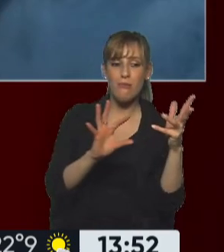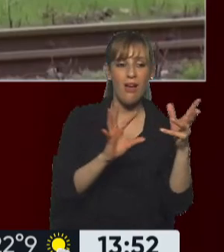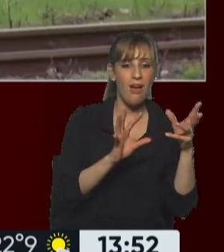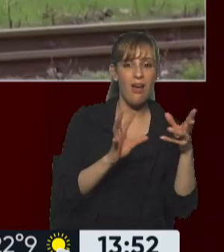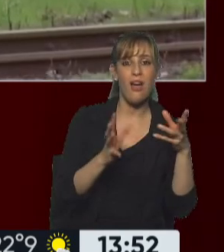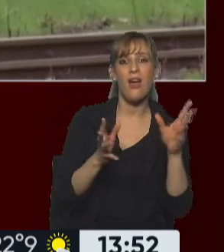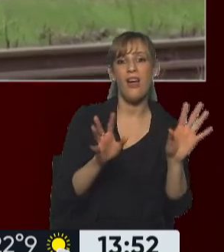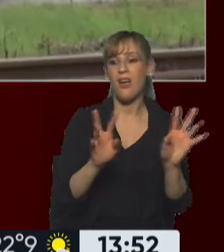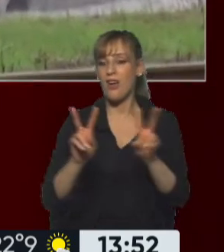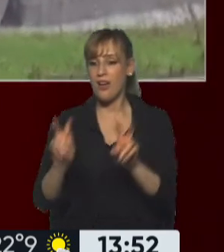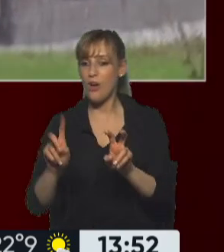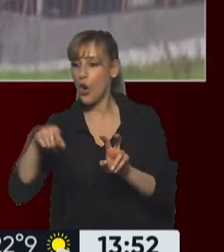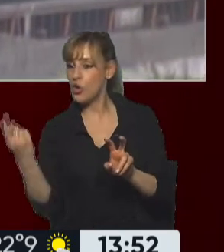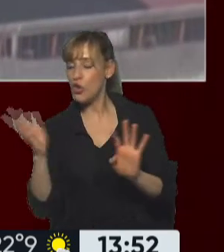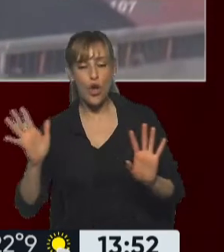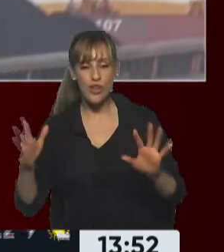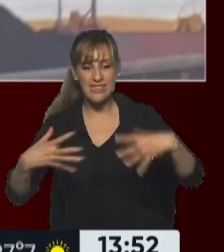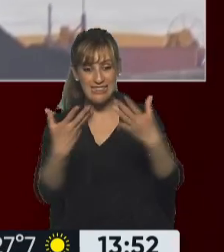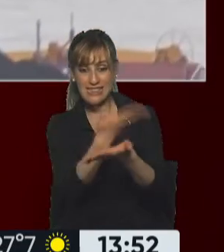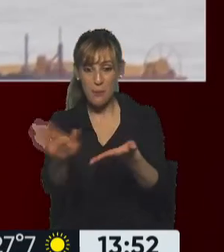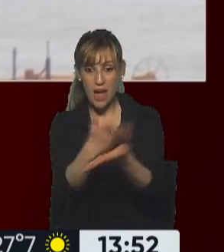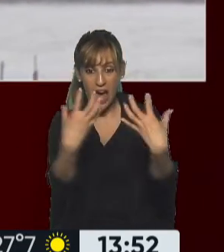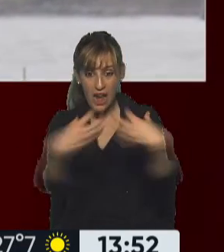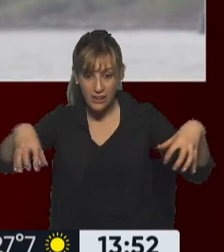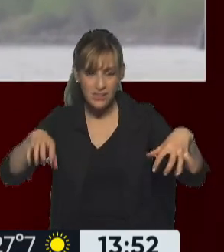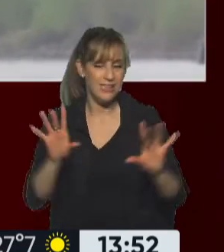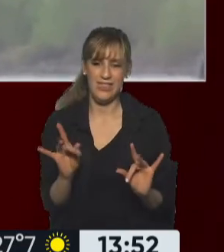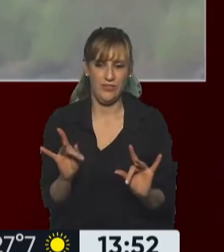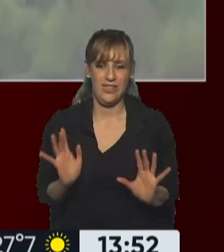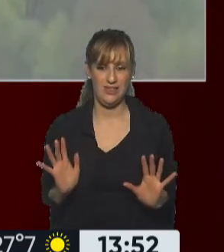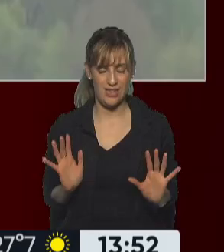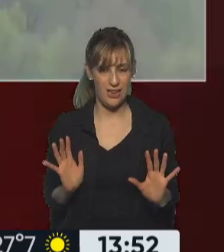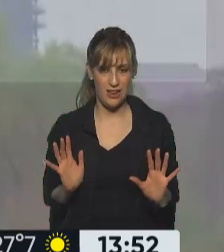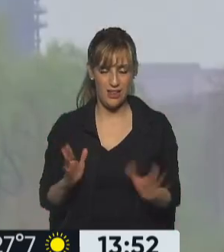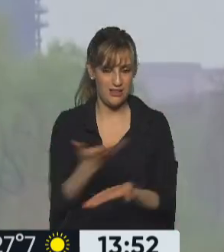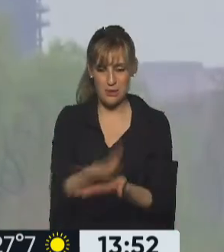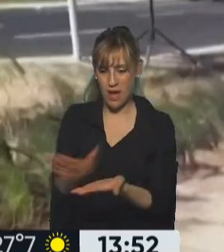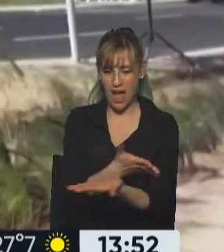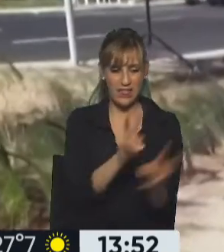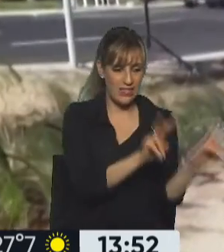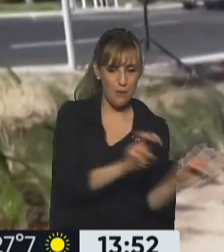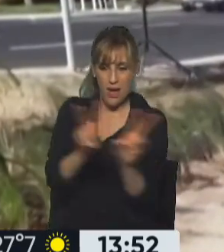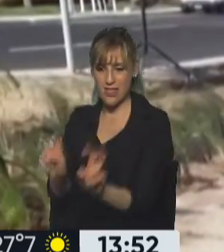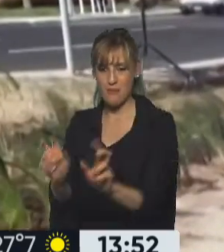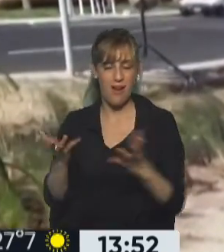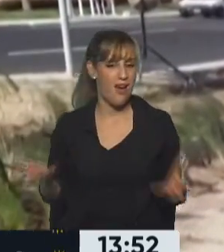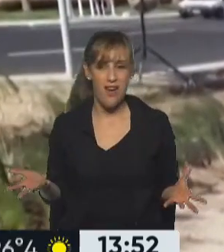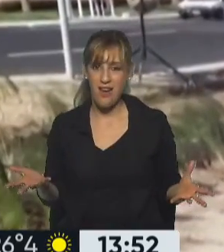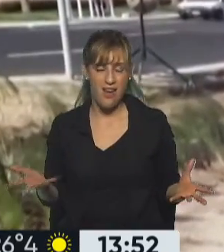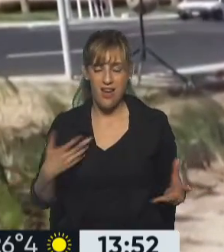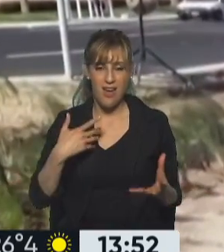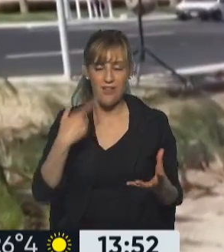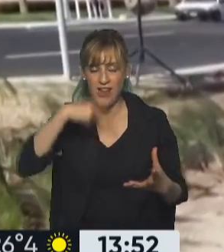clima marcado por la guerra, con las cosas que anotaba Augusto de cómo Europa y España, como un caso ejemplar, se están desmarcando de